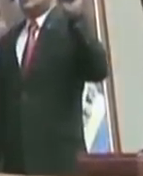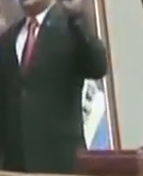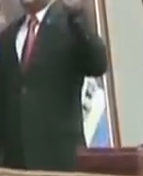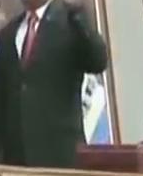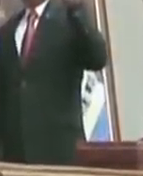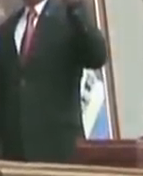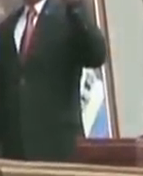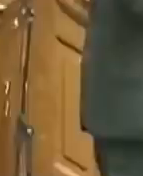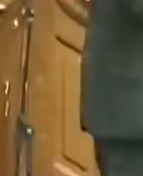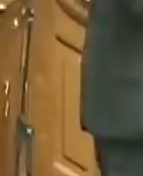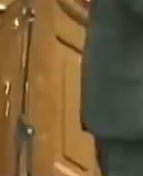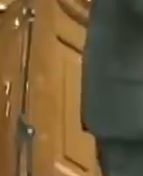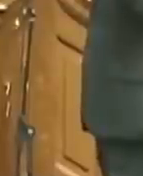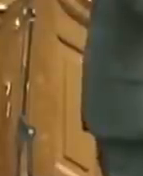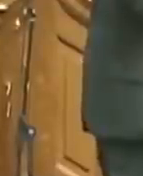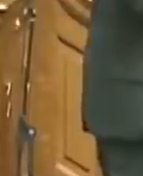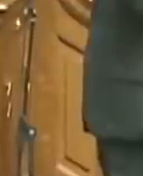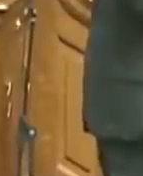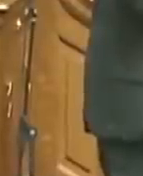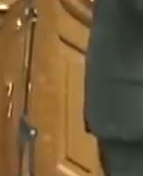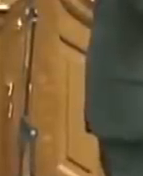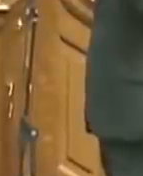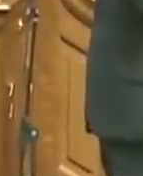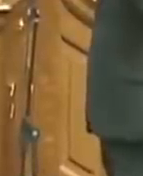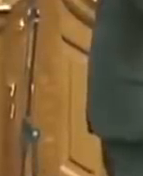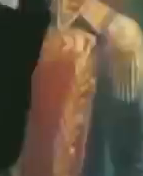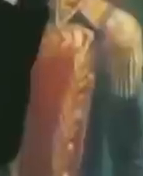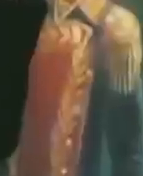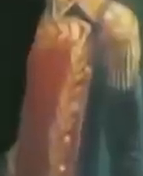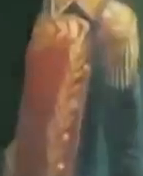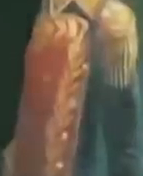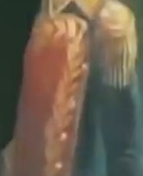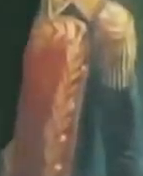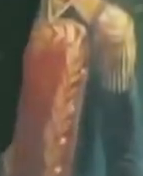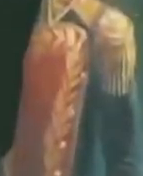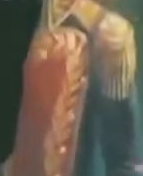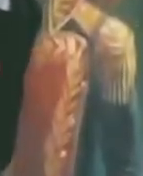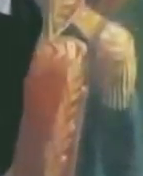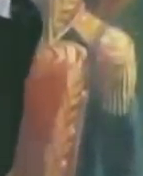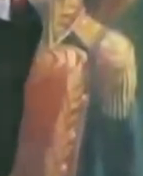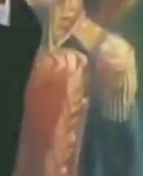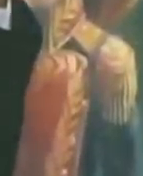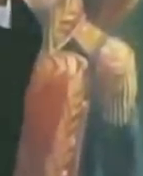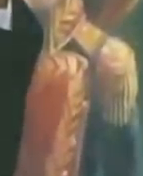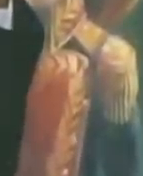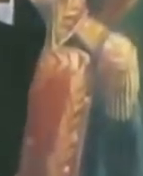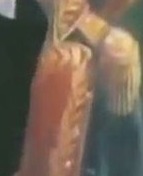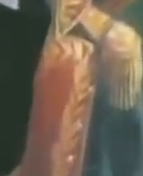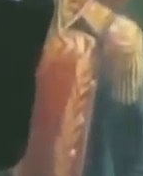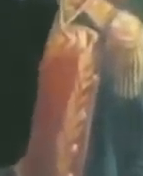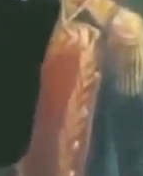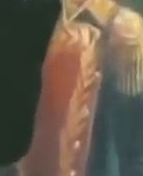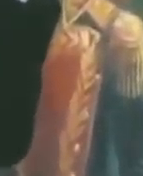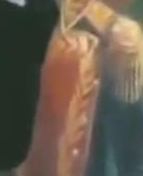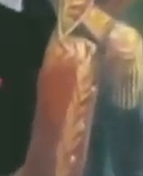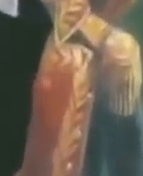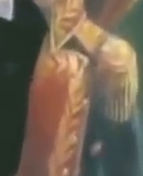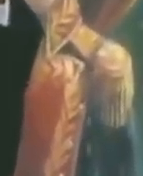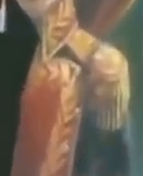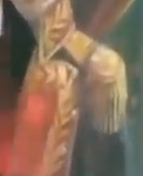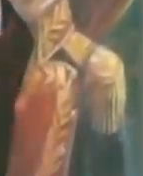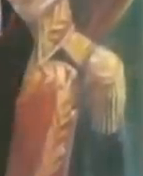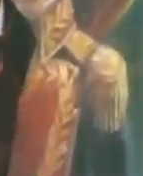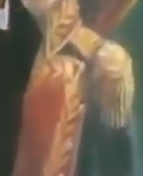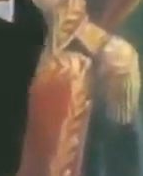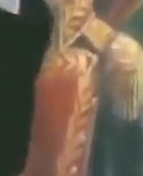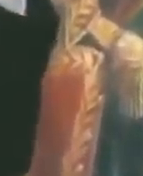cumpliendo esta constitución y las leyes la república y todo lo inherente a los cargos de presidente